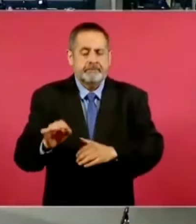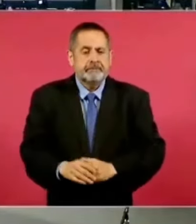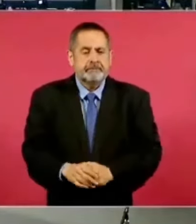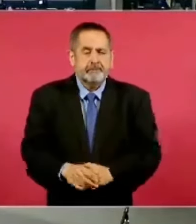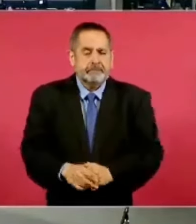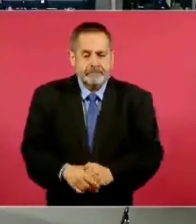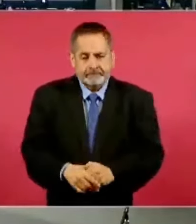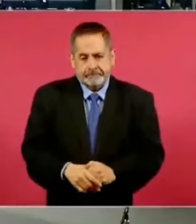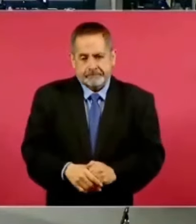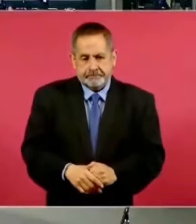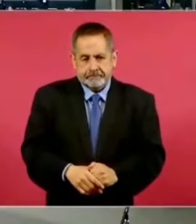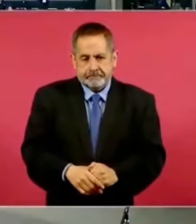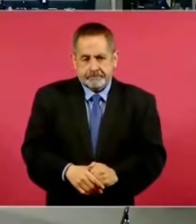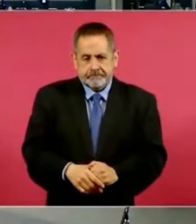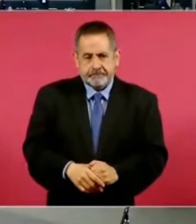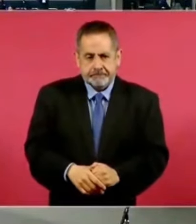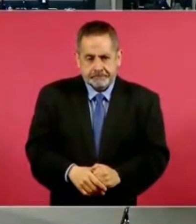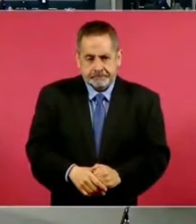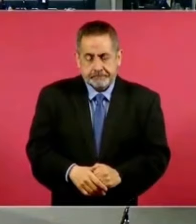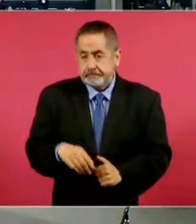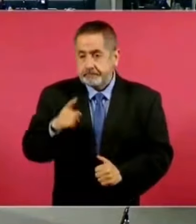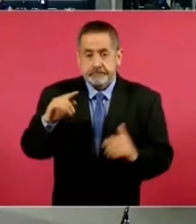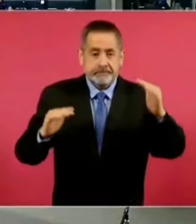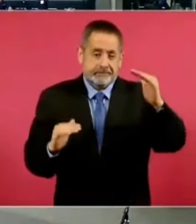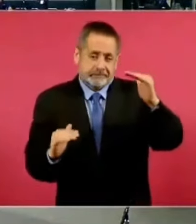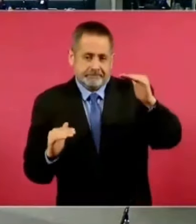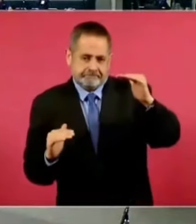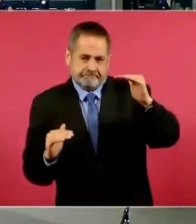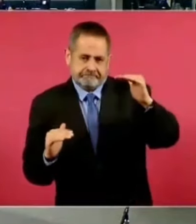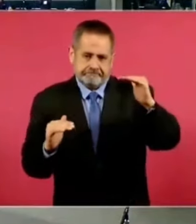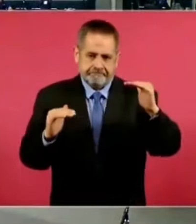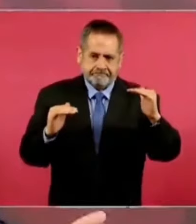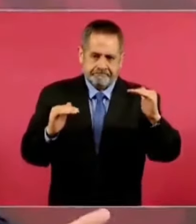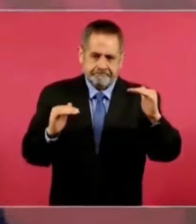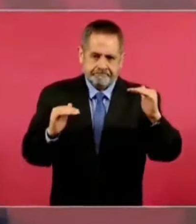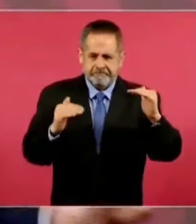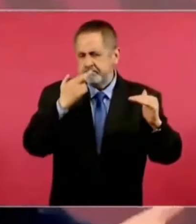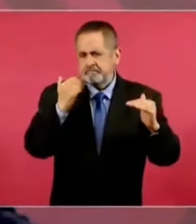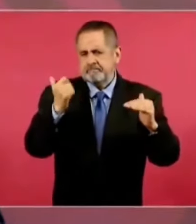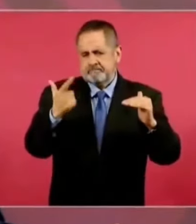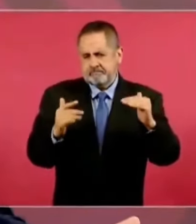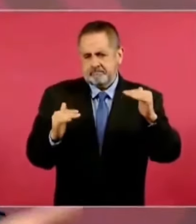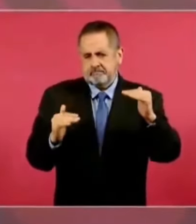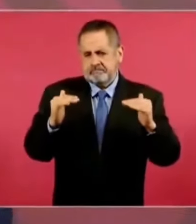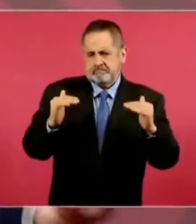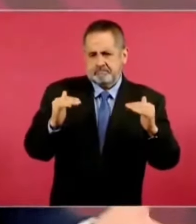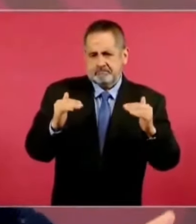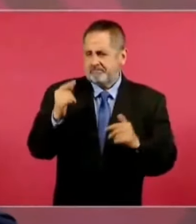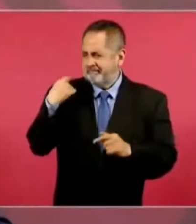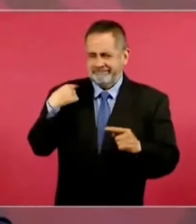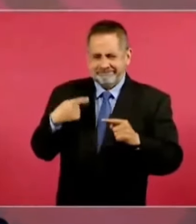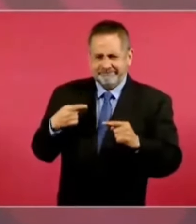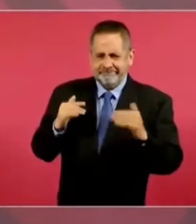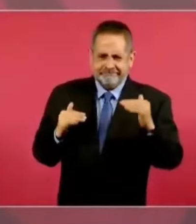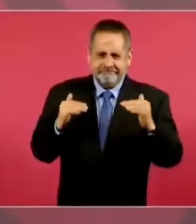Y se redujo la desigualdad en el país en estos tiempos.